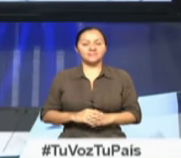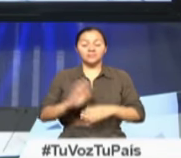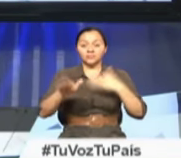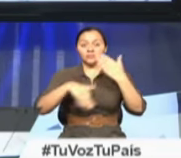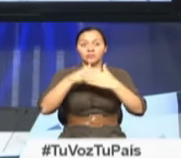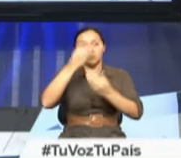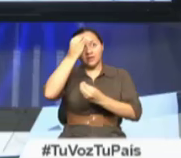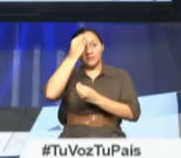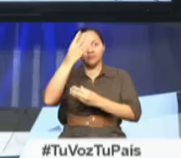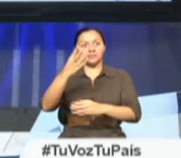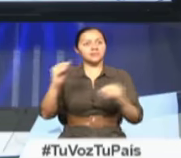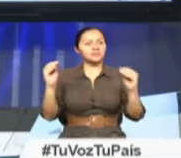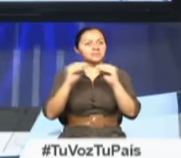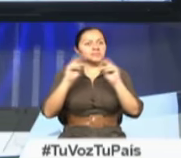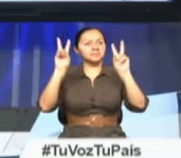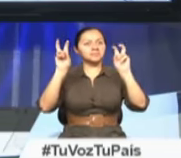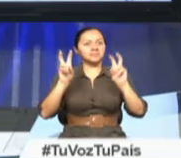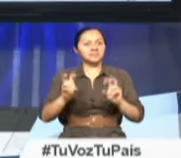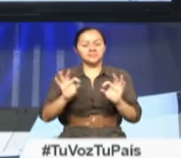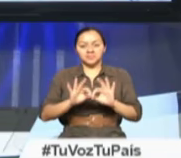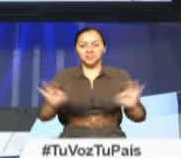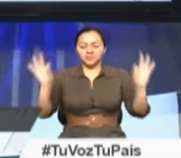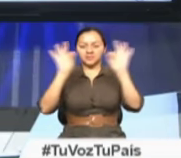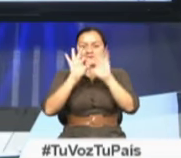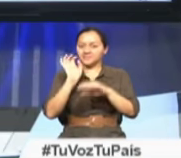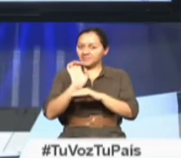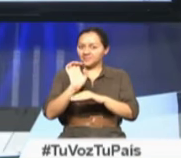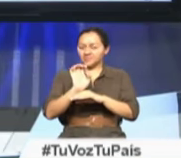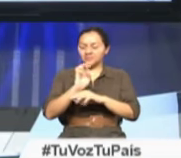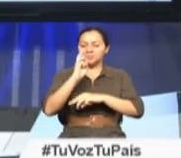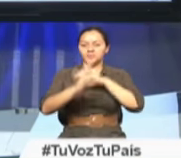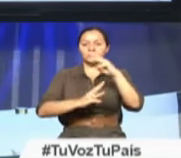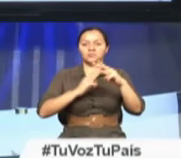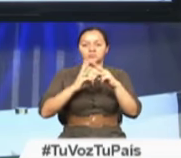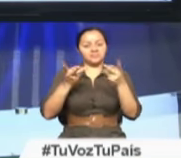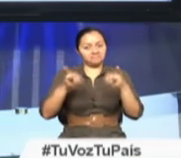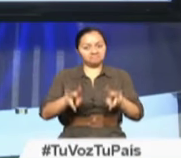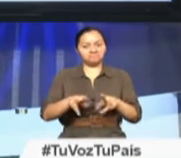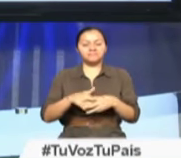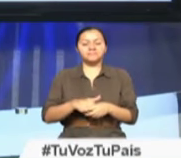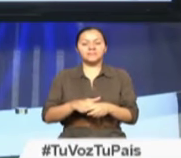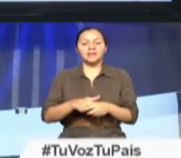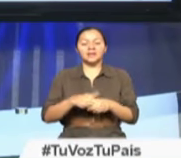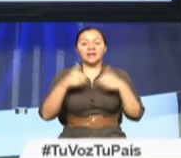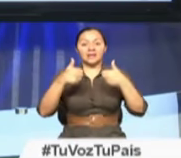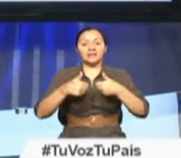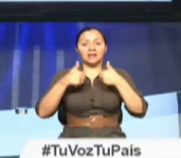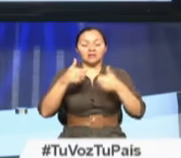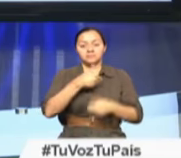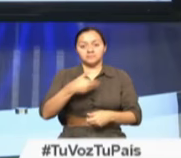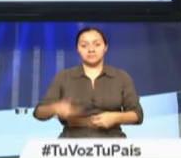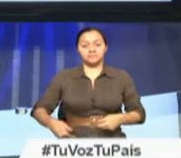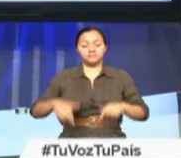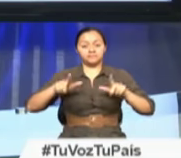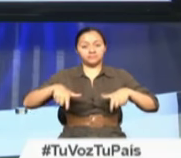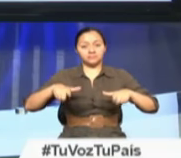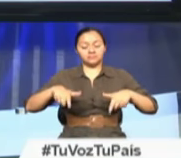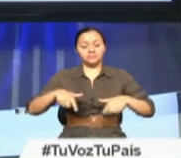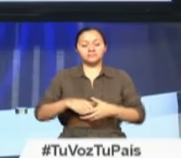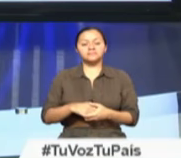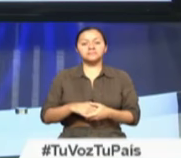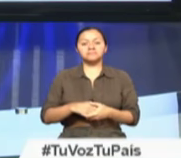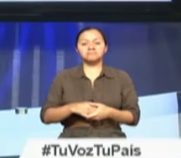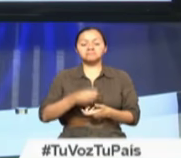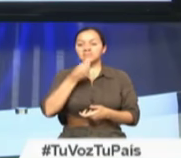Listos con los temas que hacen noticia en el Ecuador y el mundo. El candidato a la presidencia, Lenín Moreno, dio declaraciones a